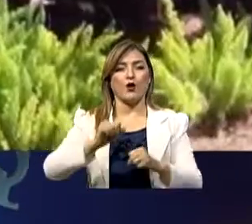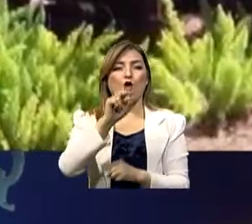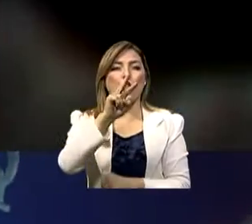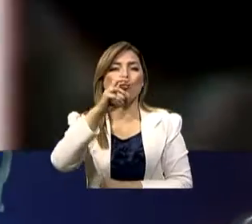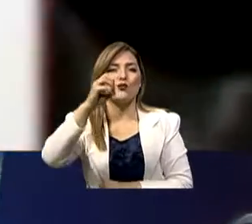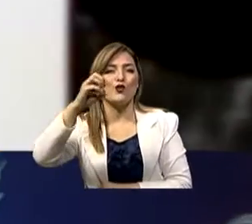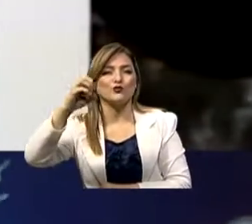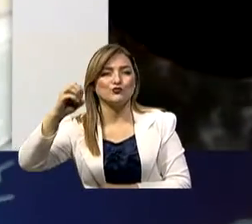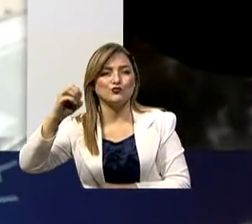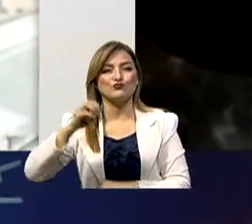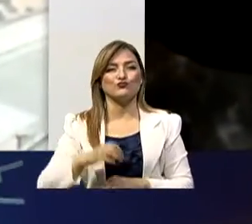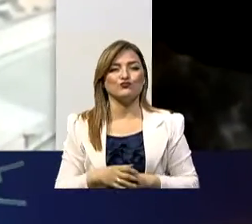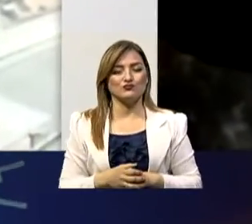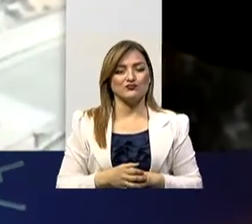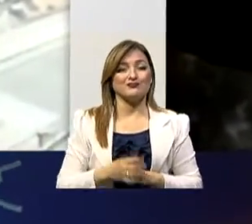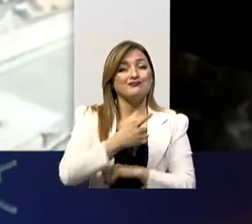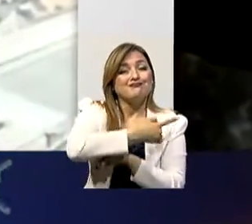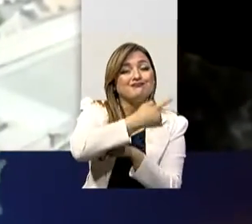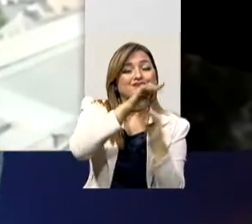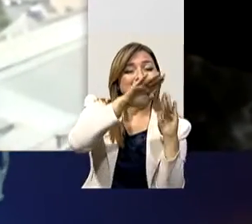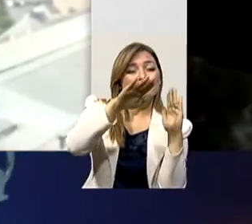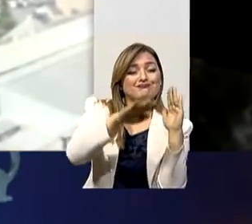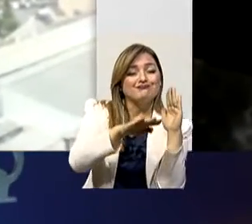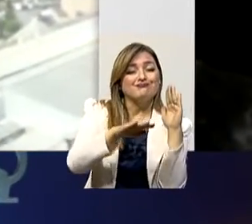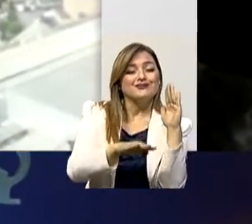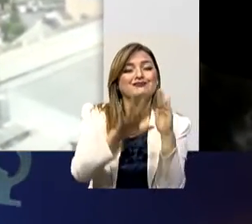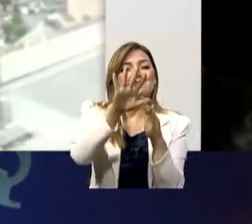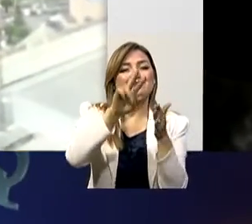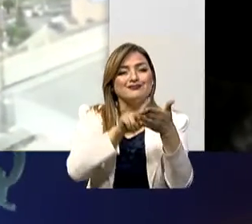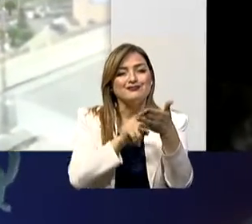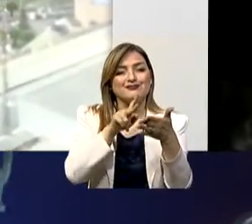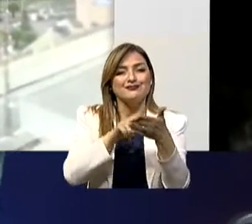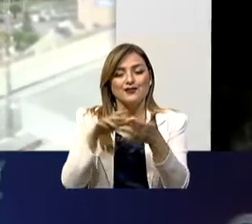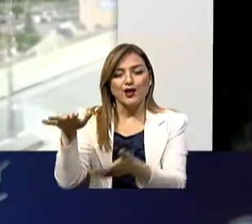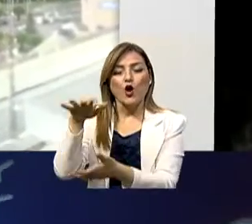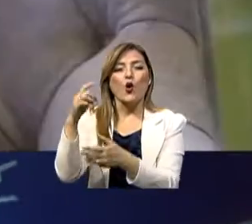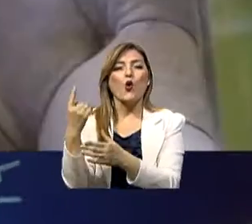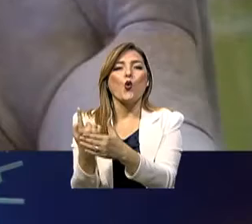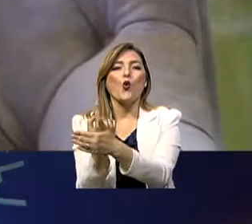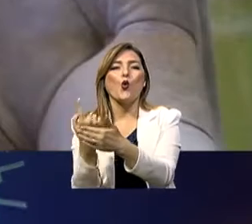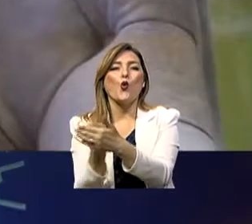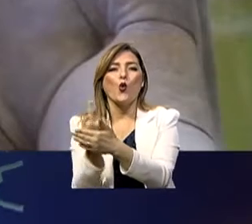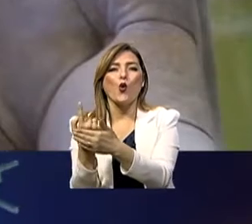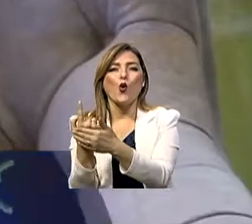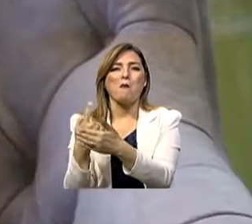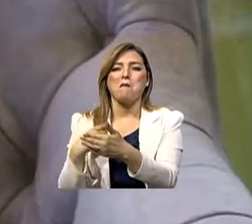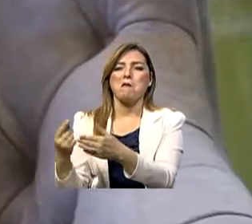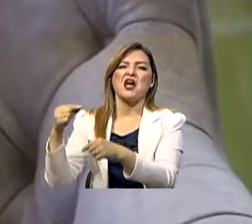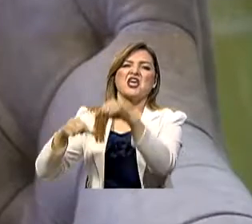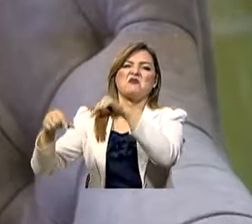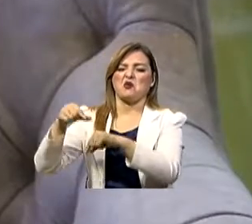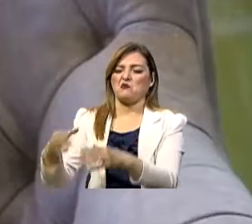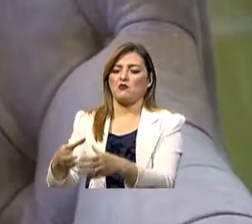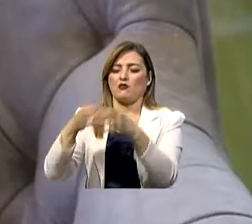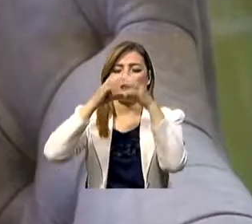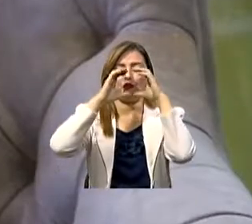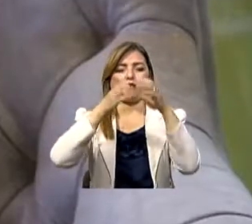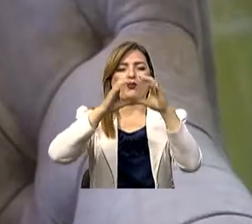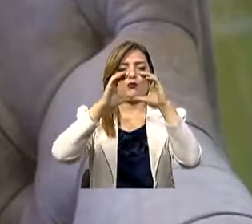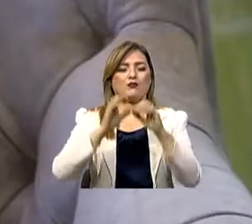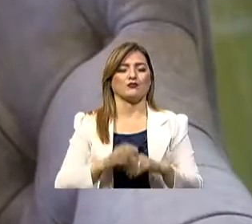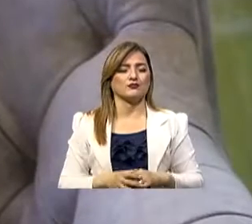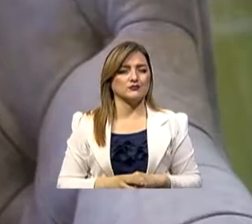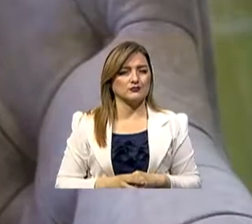comía así como este es el día y tomaba galones de jugos procesados bueno los médicos especialmente siempre me decían